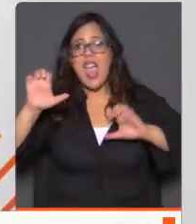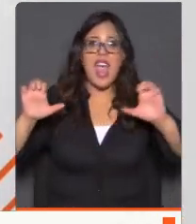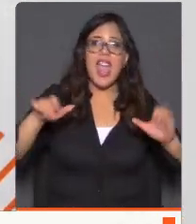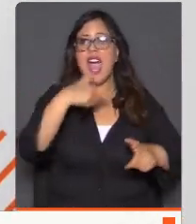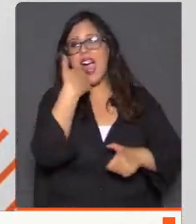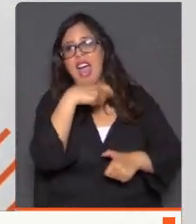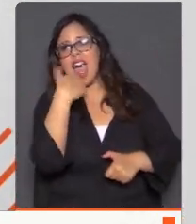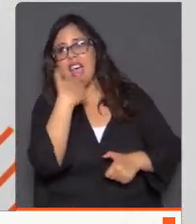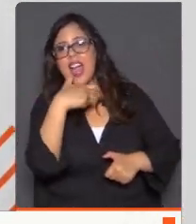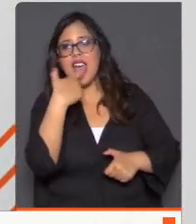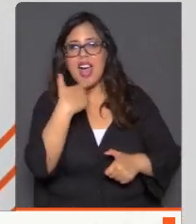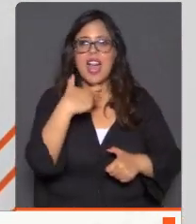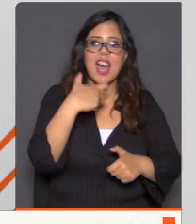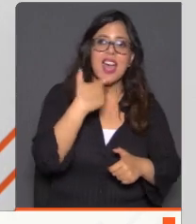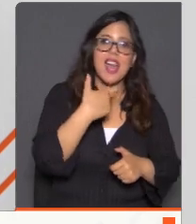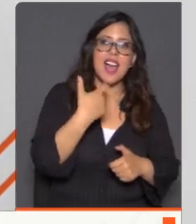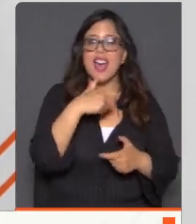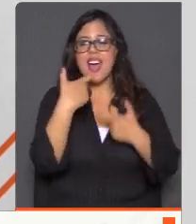eh eh